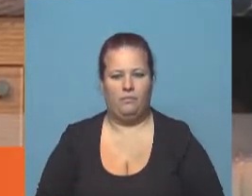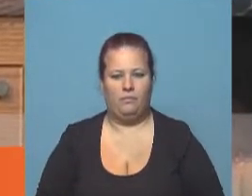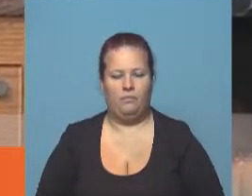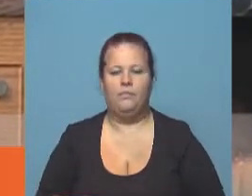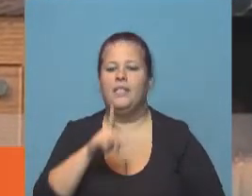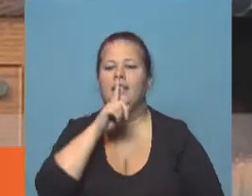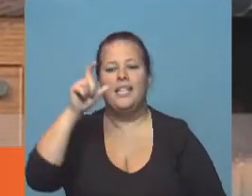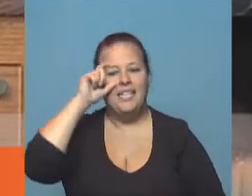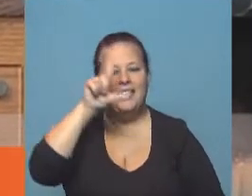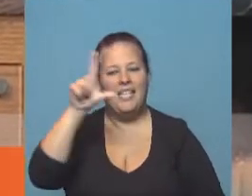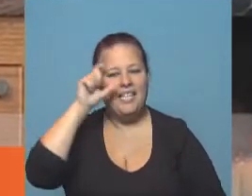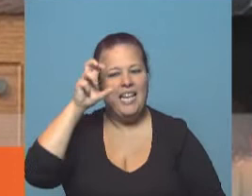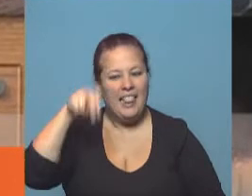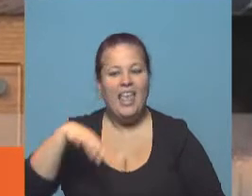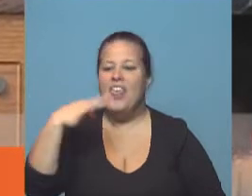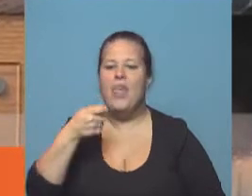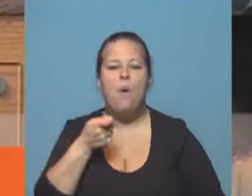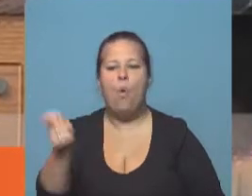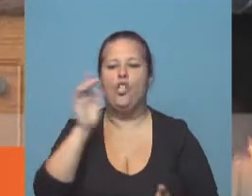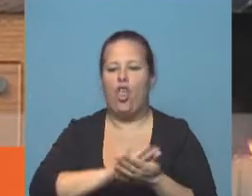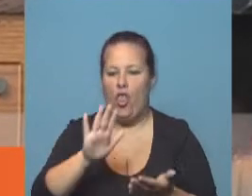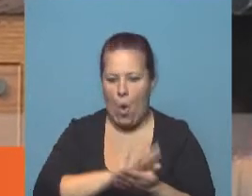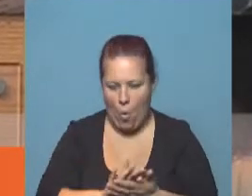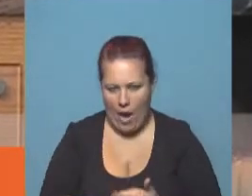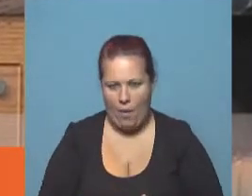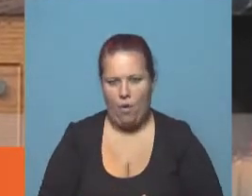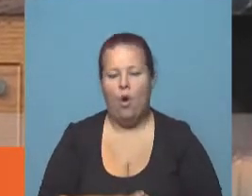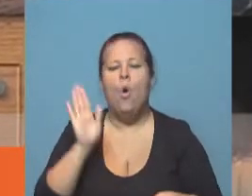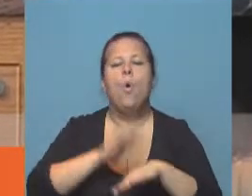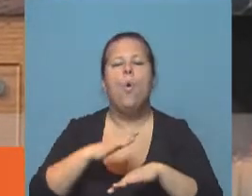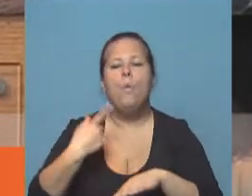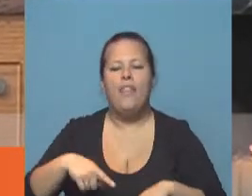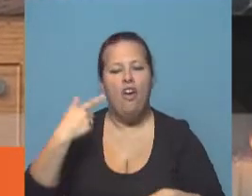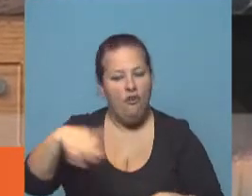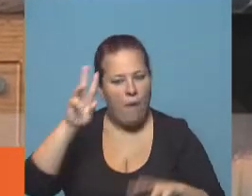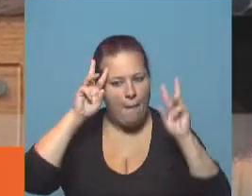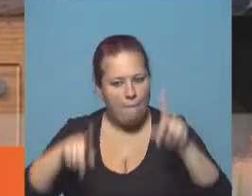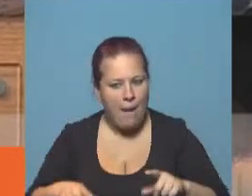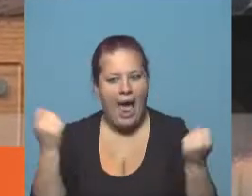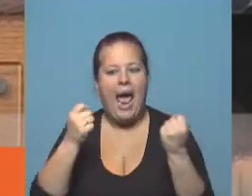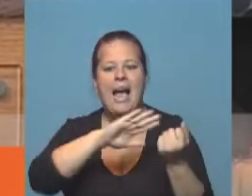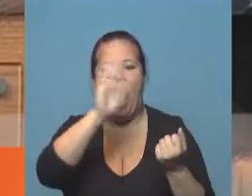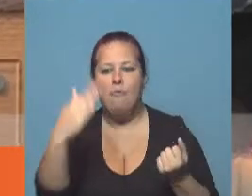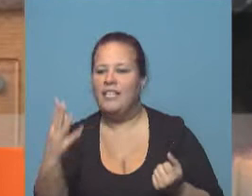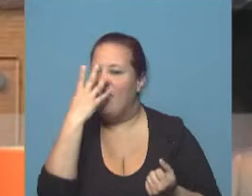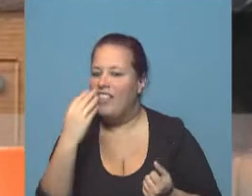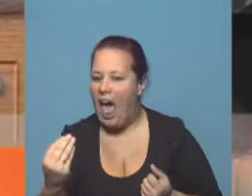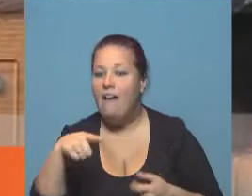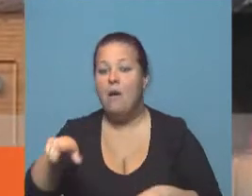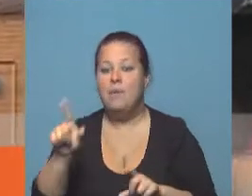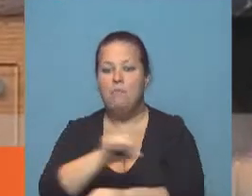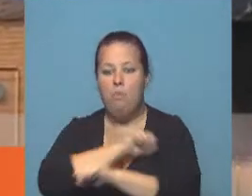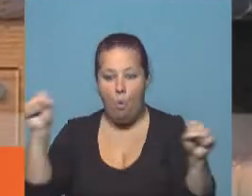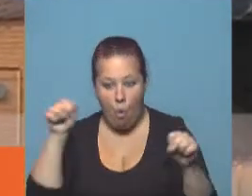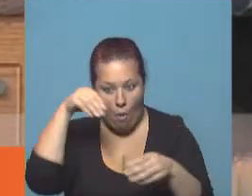Tejeldín debe ser juzgado nuevamente. Se lo acusa de haber preparado la camioneta Traffic usada como coche